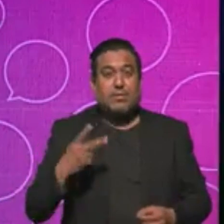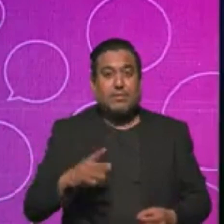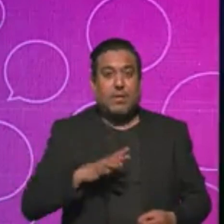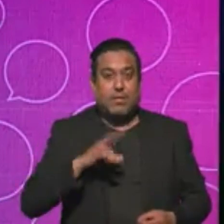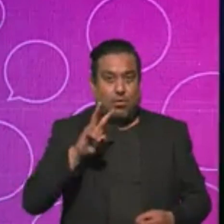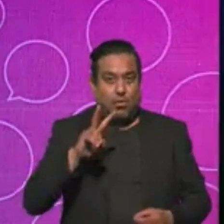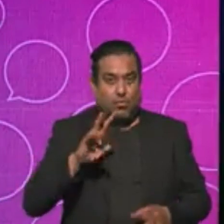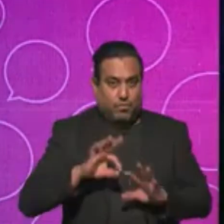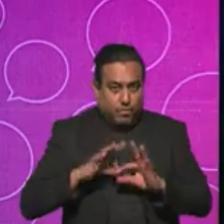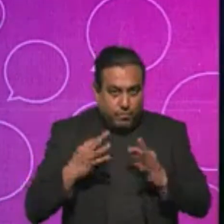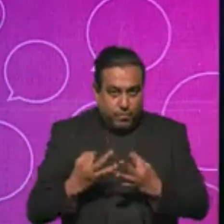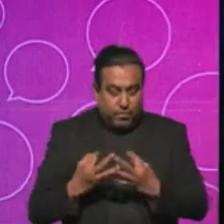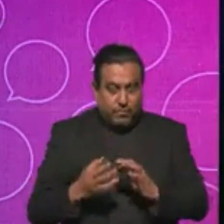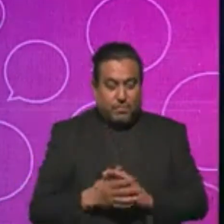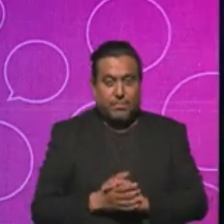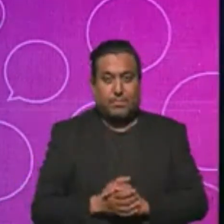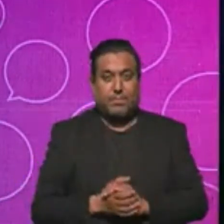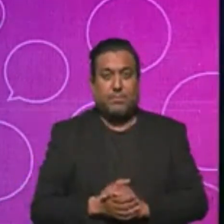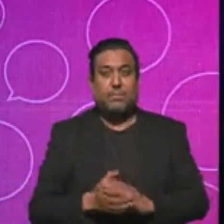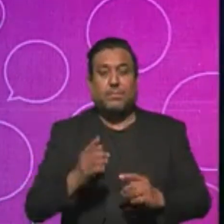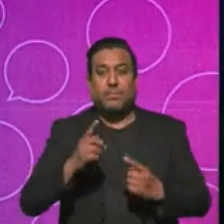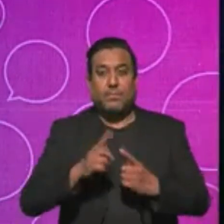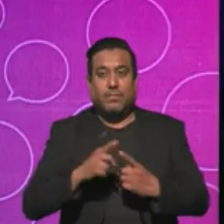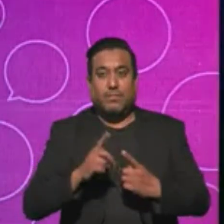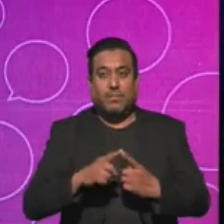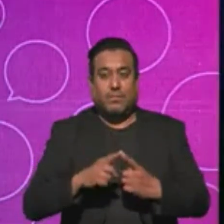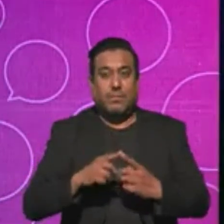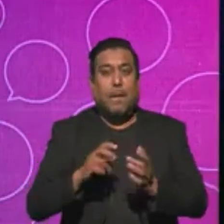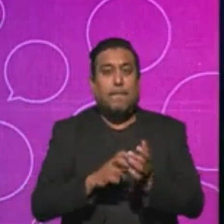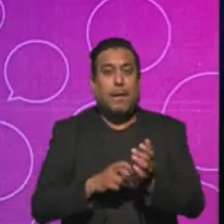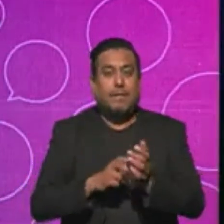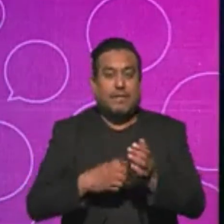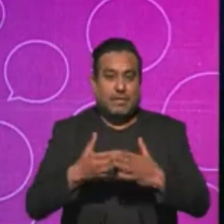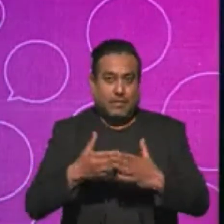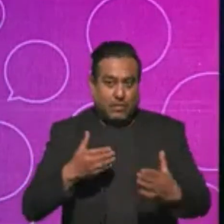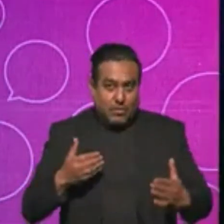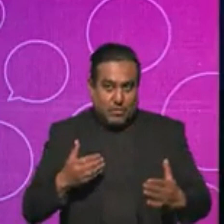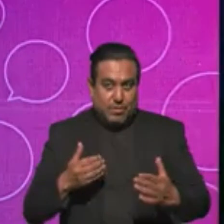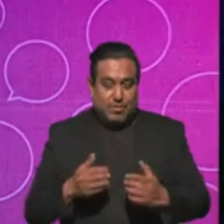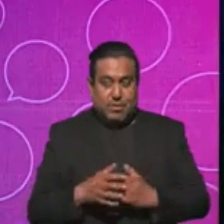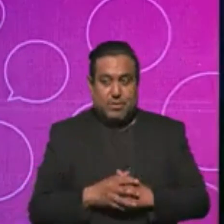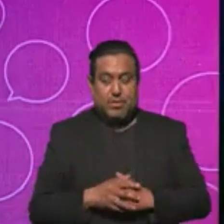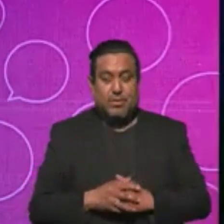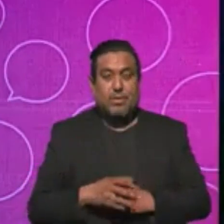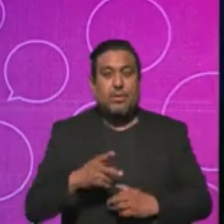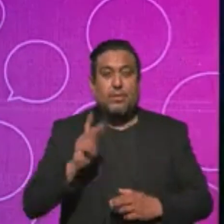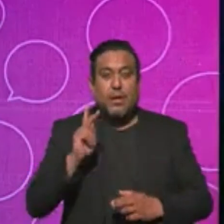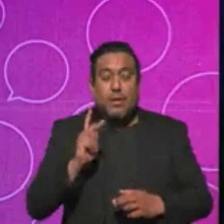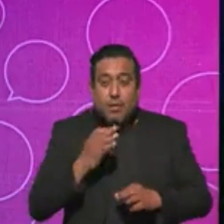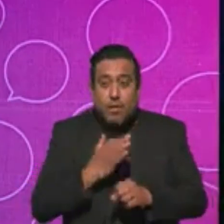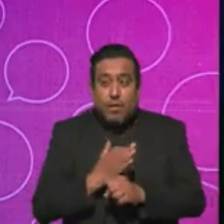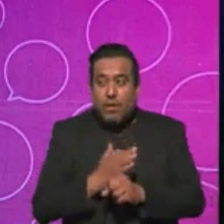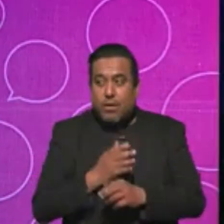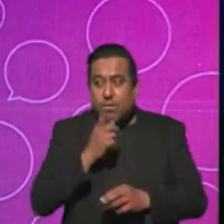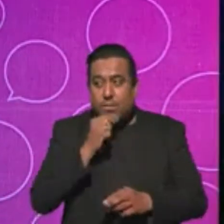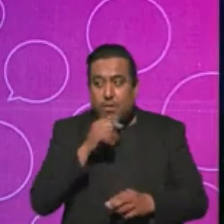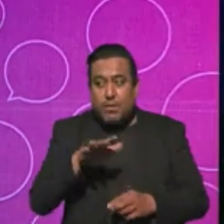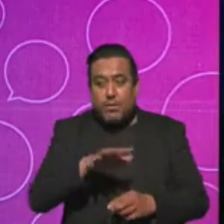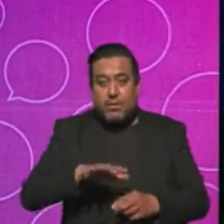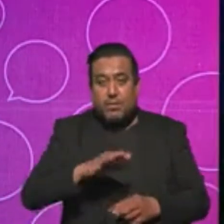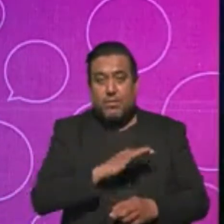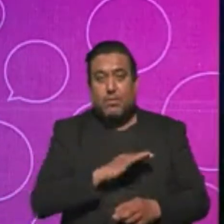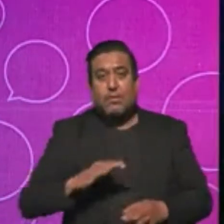cosas La primera es un tema de prevención sin embargo hoy se ha convertido a la policía municipal en una